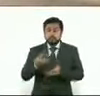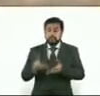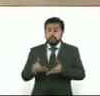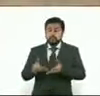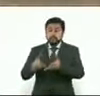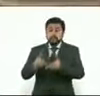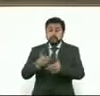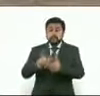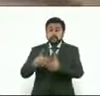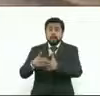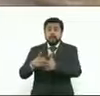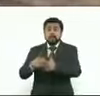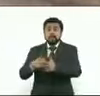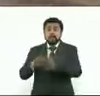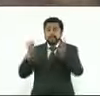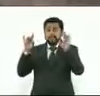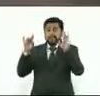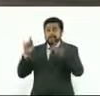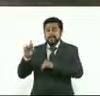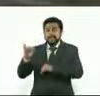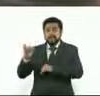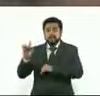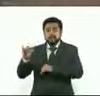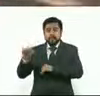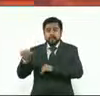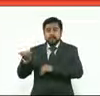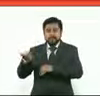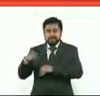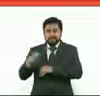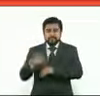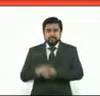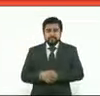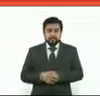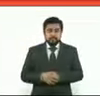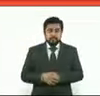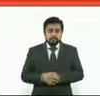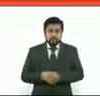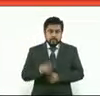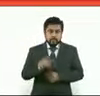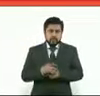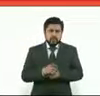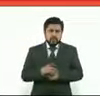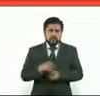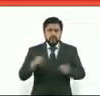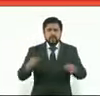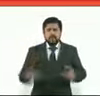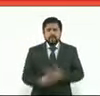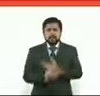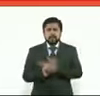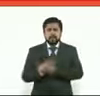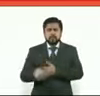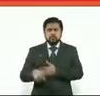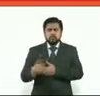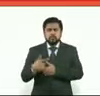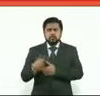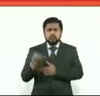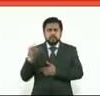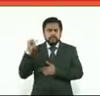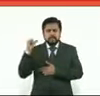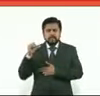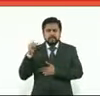Paseo de la Reforma. Eloy Sánchez, que se ha colocado en la primera posición, nacido el 12 de abril de